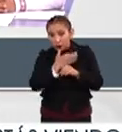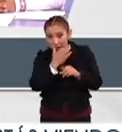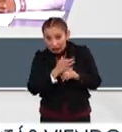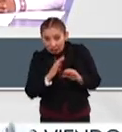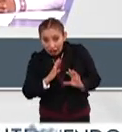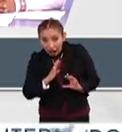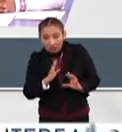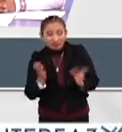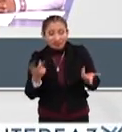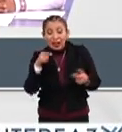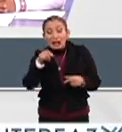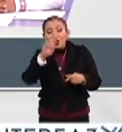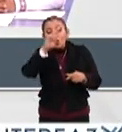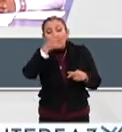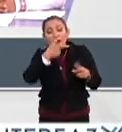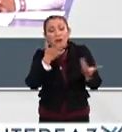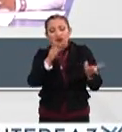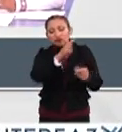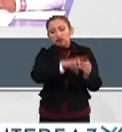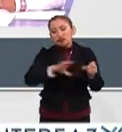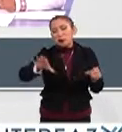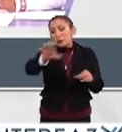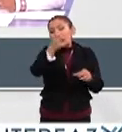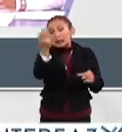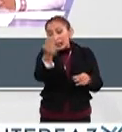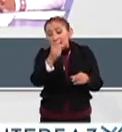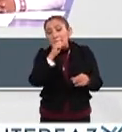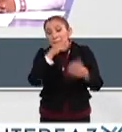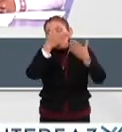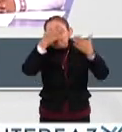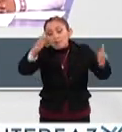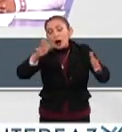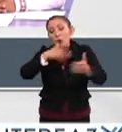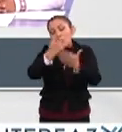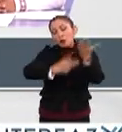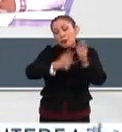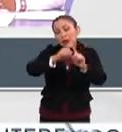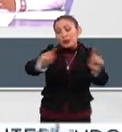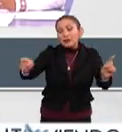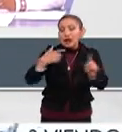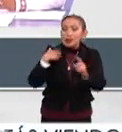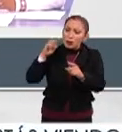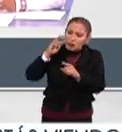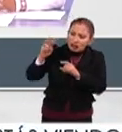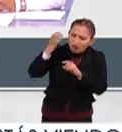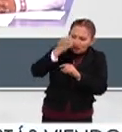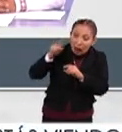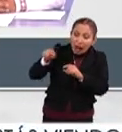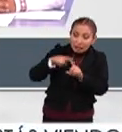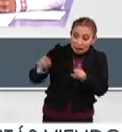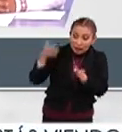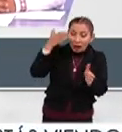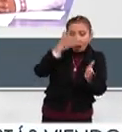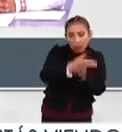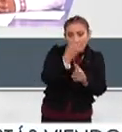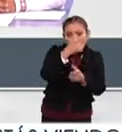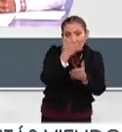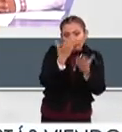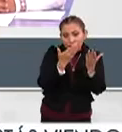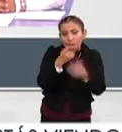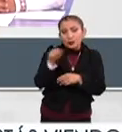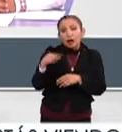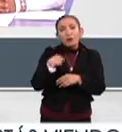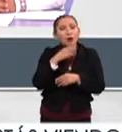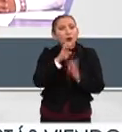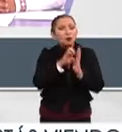suficientes. Ahí las universidades convencionales necesitan tener una política diferenciada de acceso. Hace un momento comentábamos que ¿qué se puede aplicar de